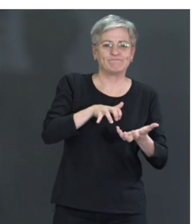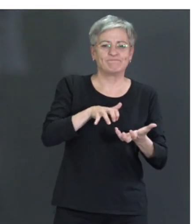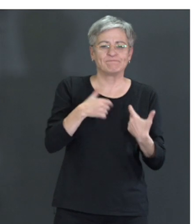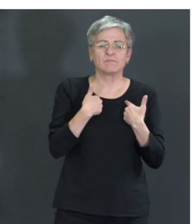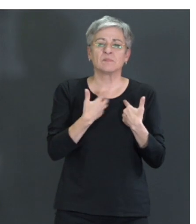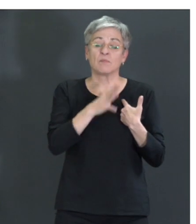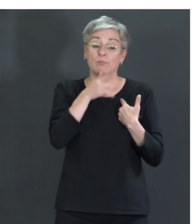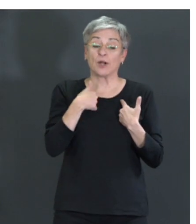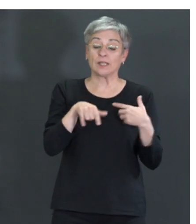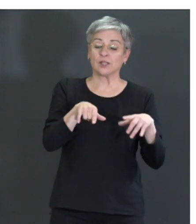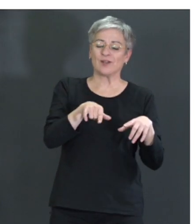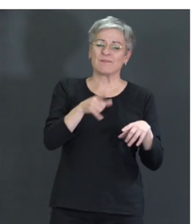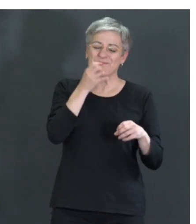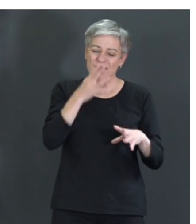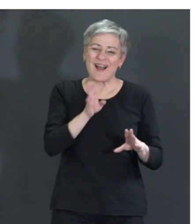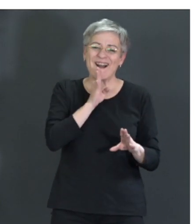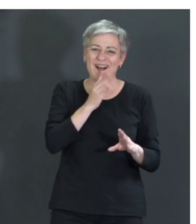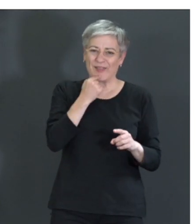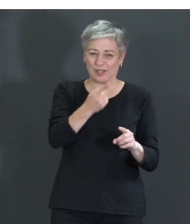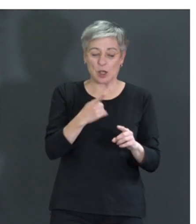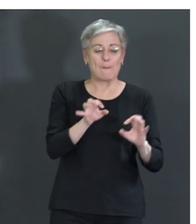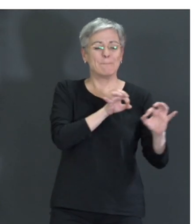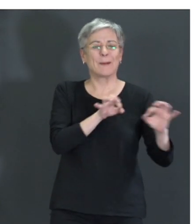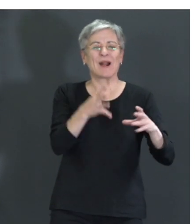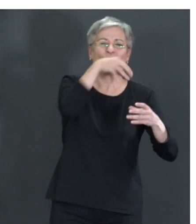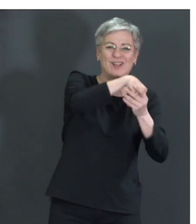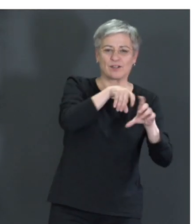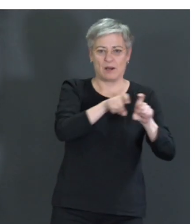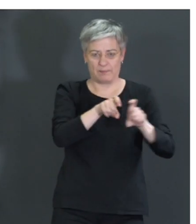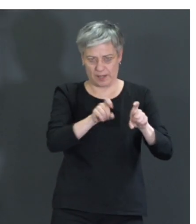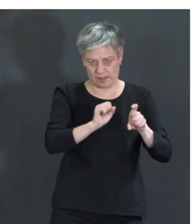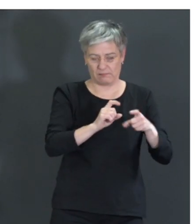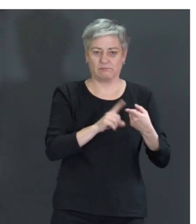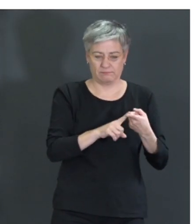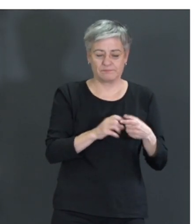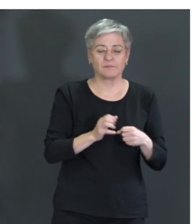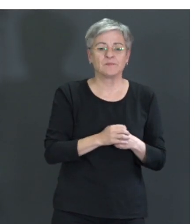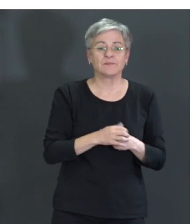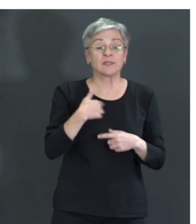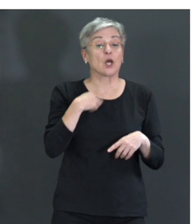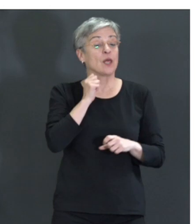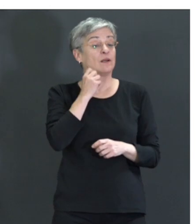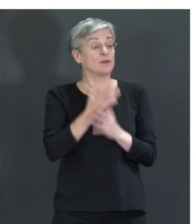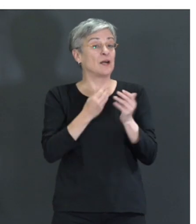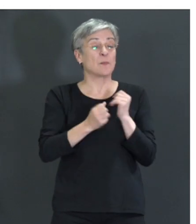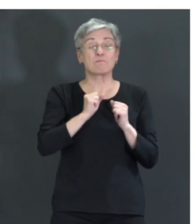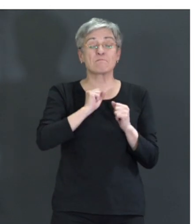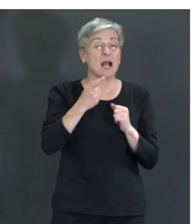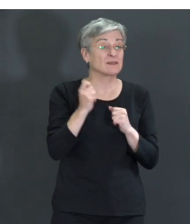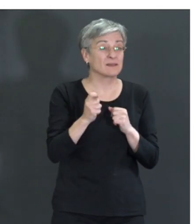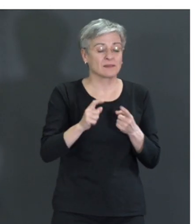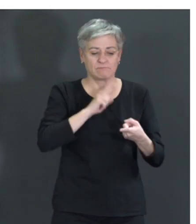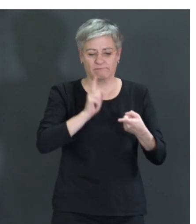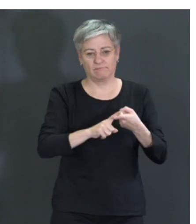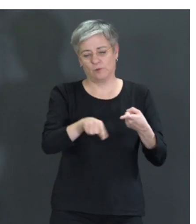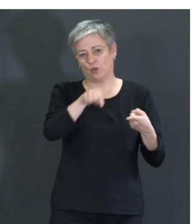decía lo de la preparación en la empresa, ¿no? Entonces, los errores más comunes, yo diría, primero es el de concienciarse de que